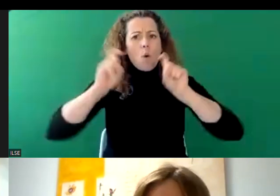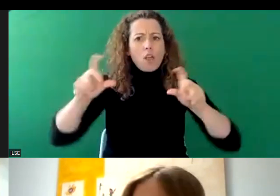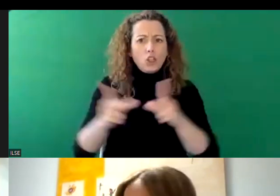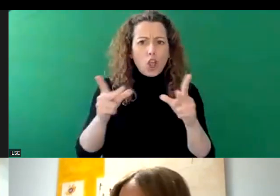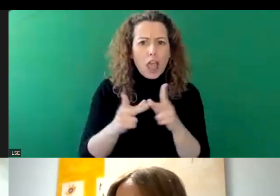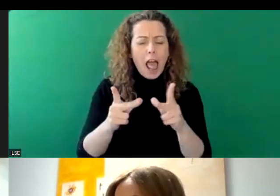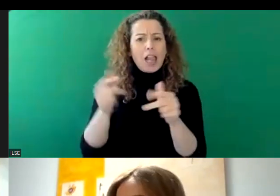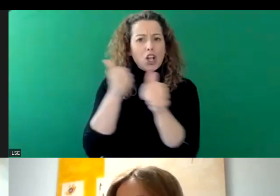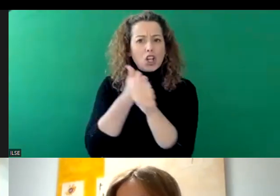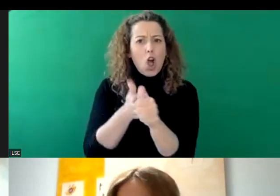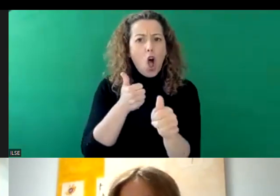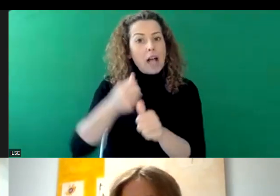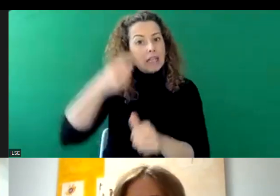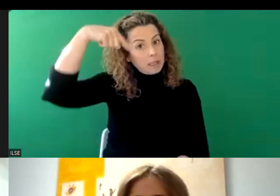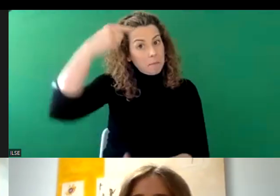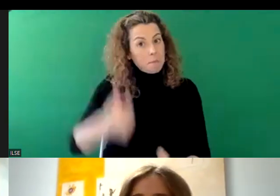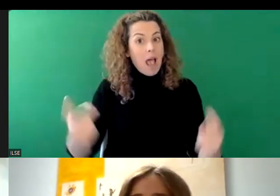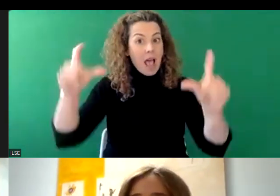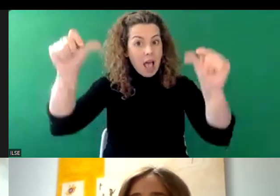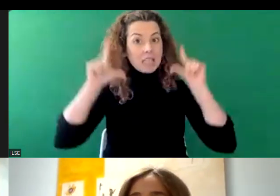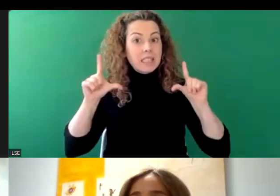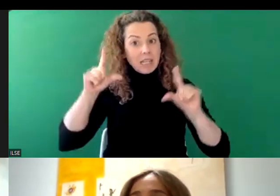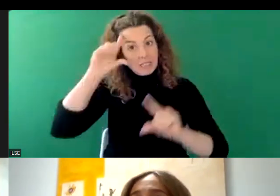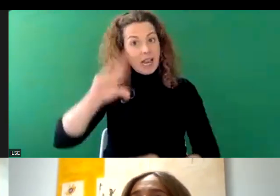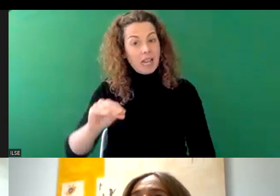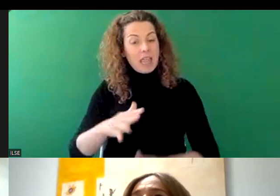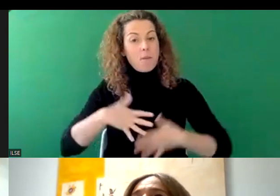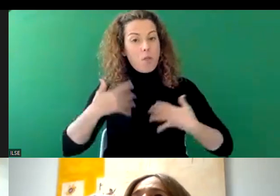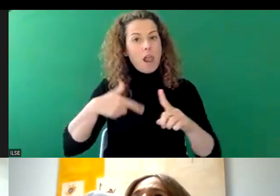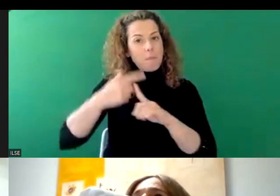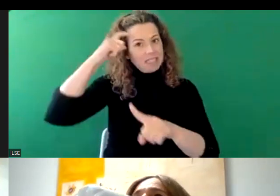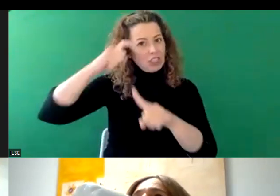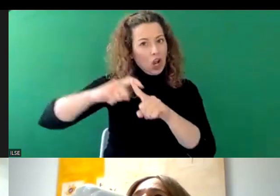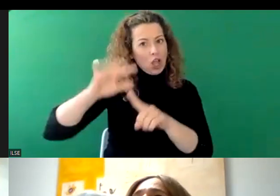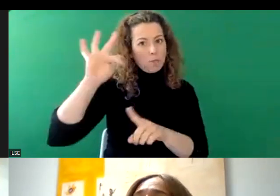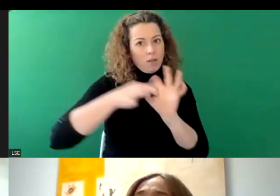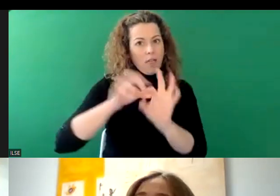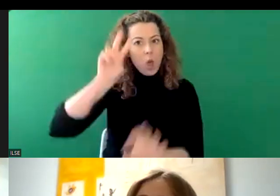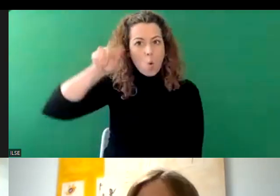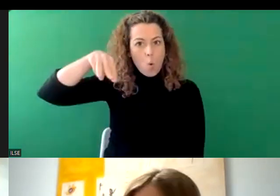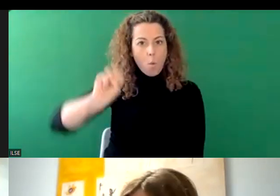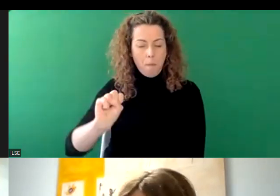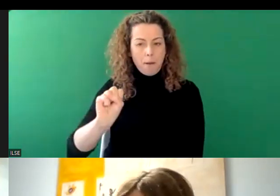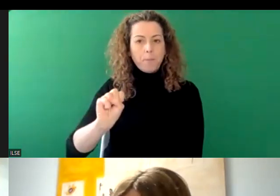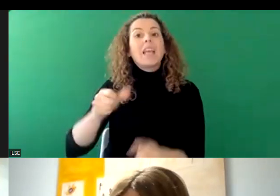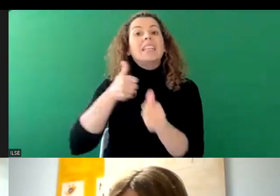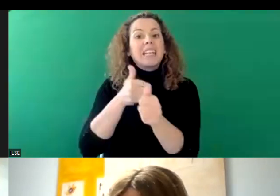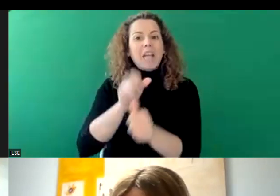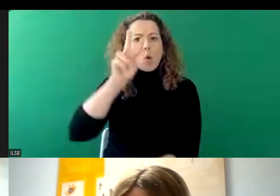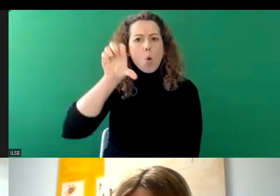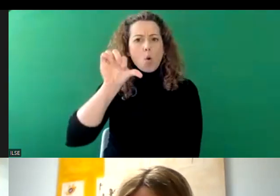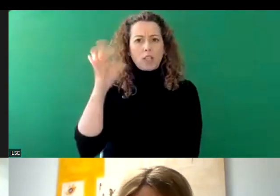en inteligencia emocional y psicología positiva por la UMA. Secretario de UNESCO, Campo de Gibraltar desde enero